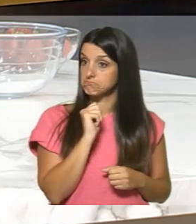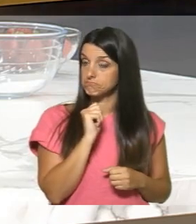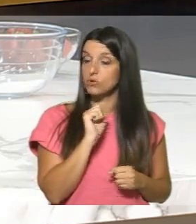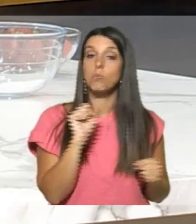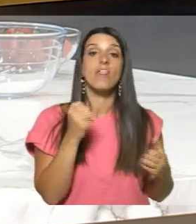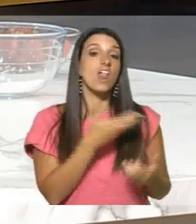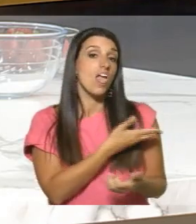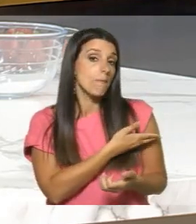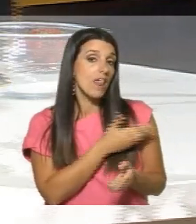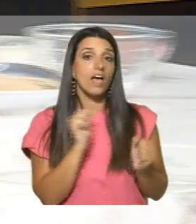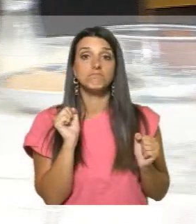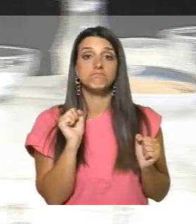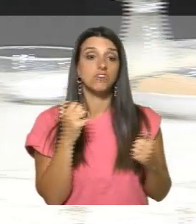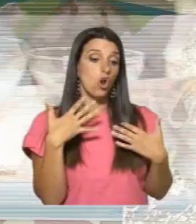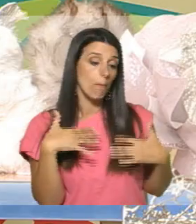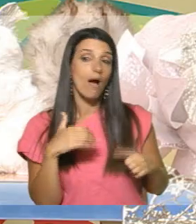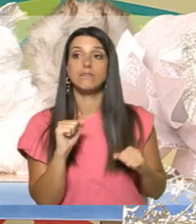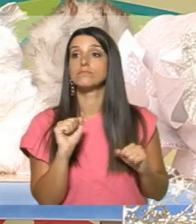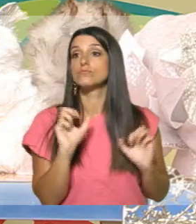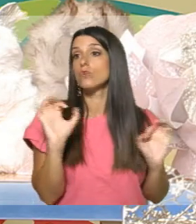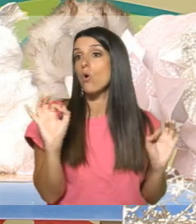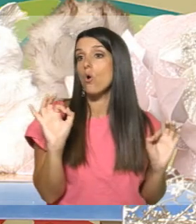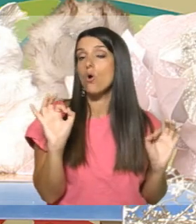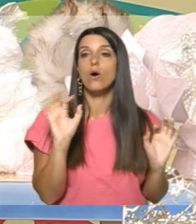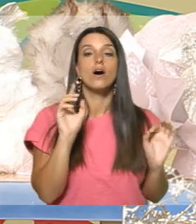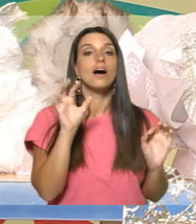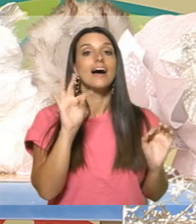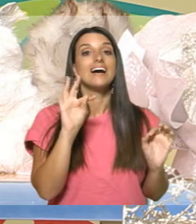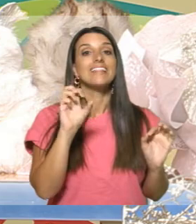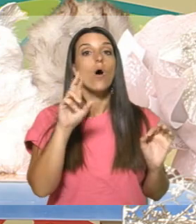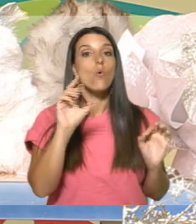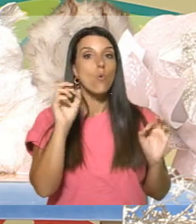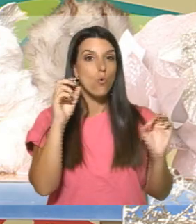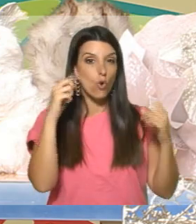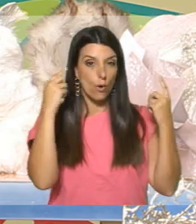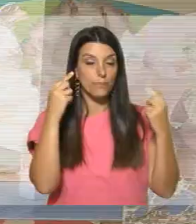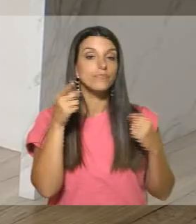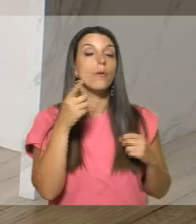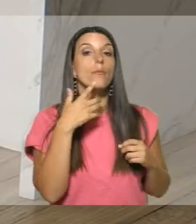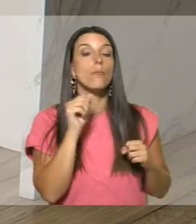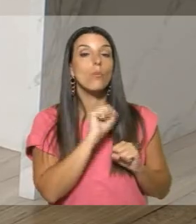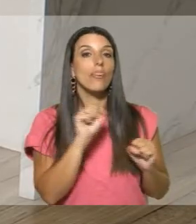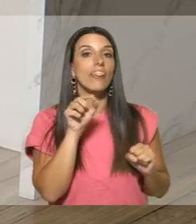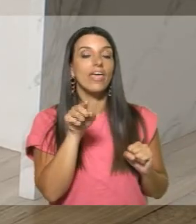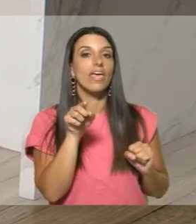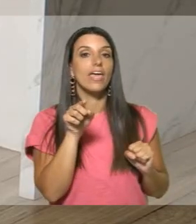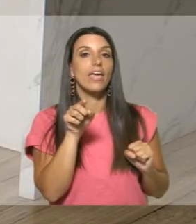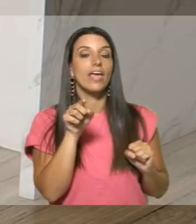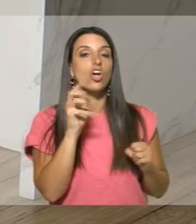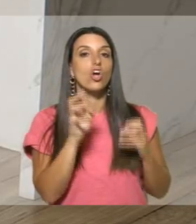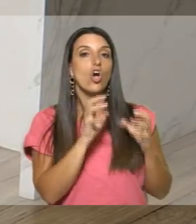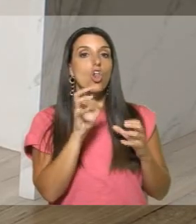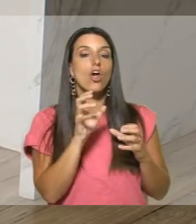ser una remera, puede ser una prenda o puede ser una cinta. Tauro, por ejemplo, ellos pueden usar el